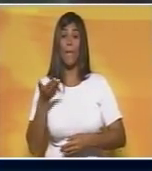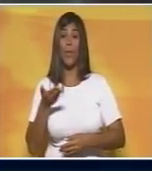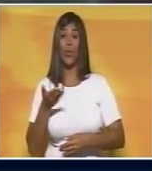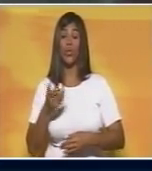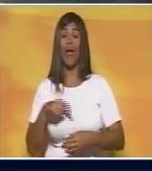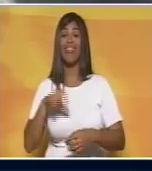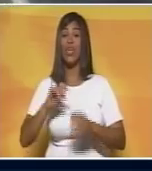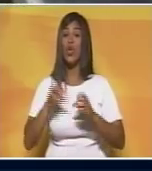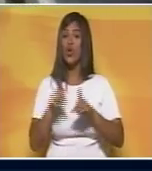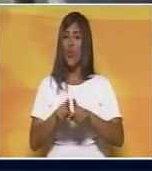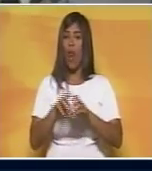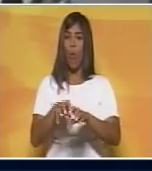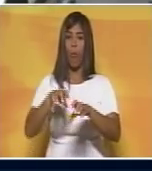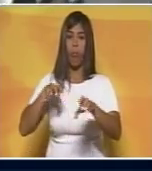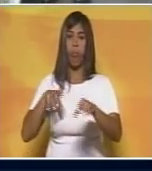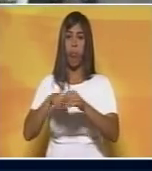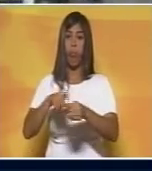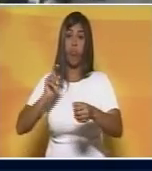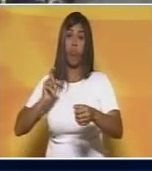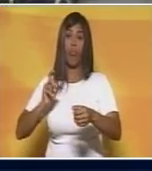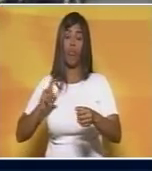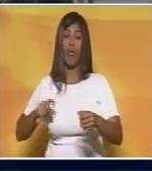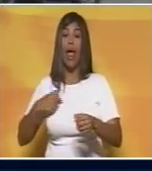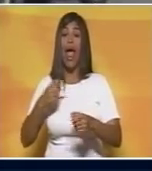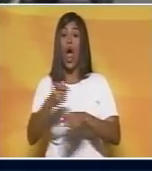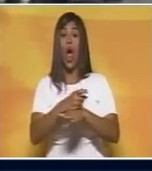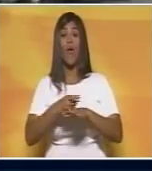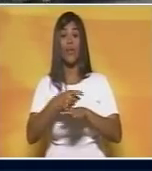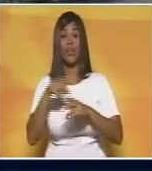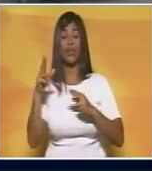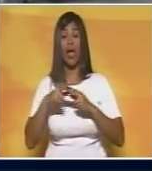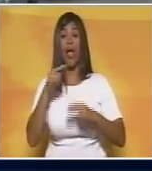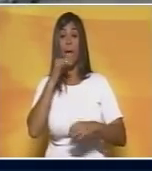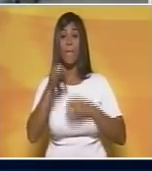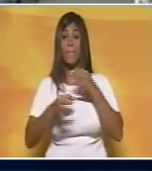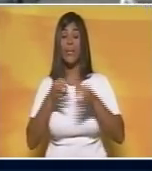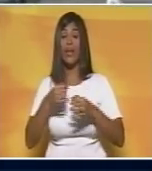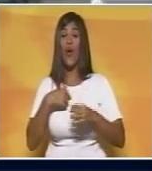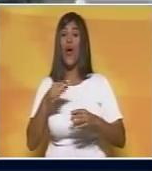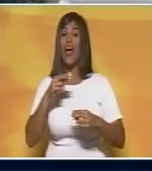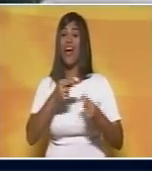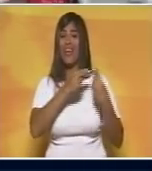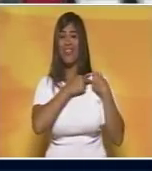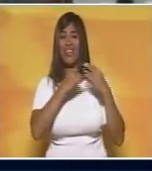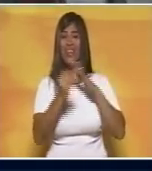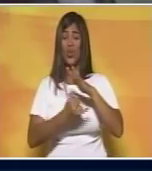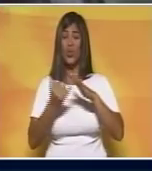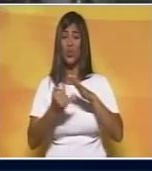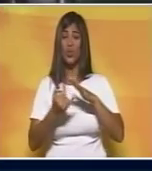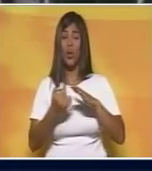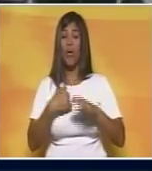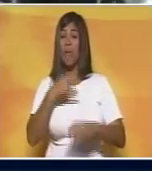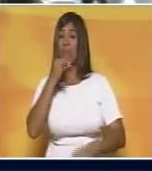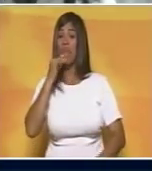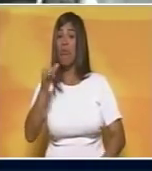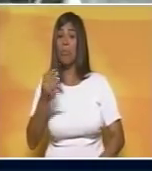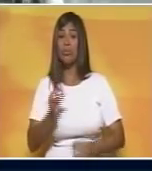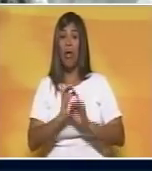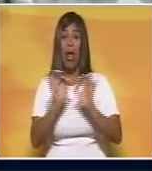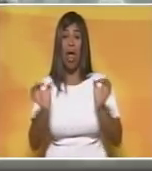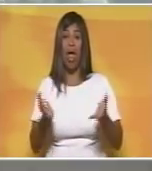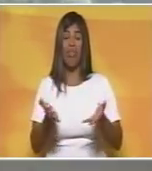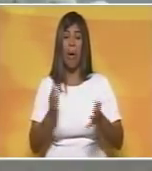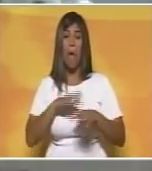un aislamiento. La gobernadora del Táchira indicó que hasta el momento los entes competentes no han ofrecido ningún tipo de información al